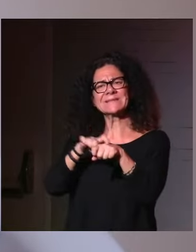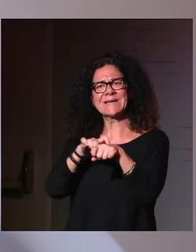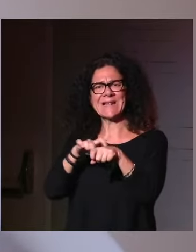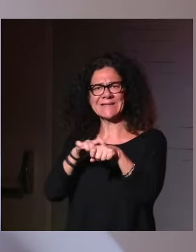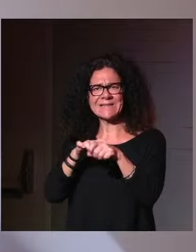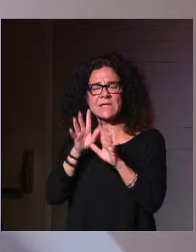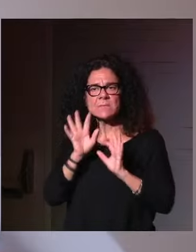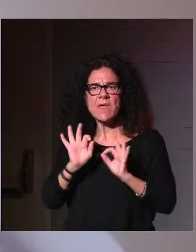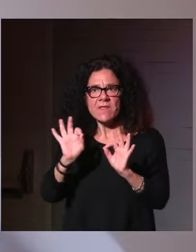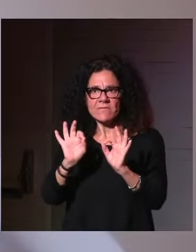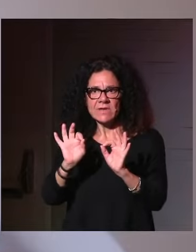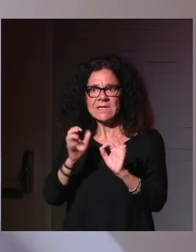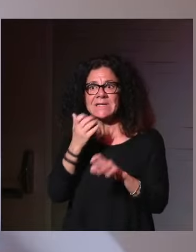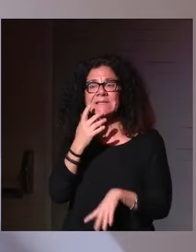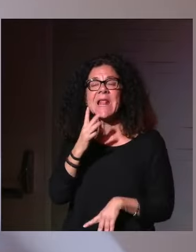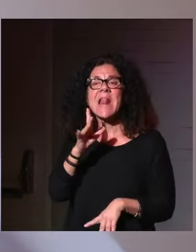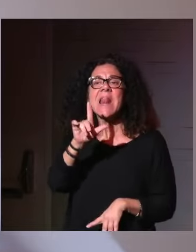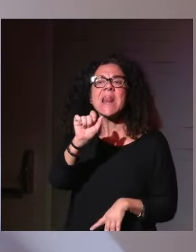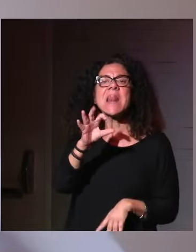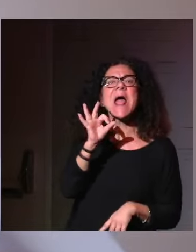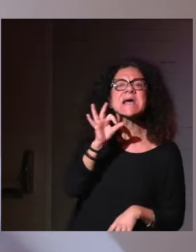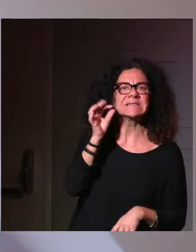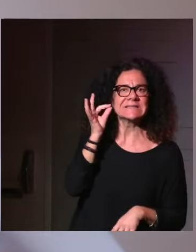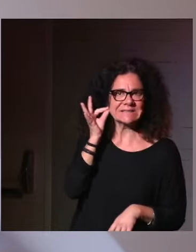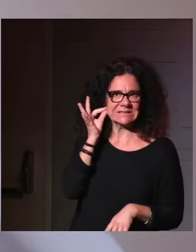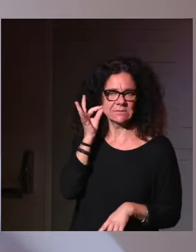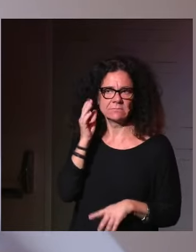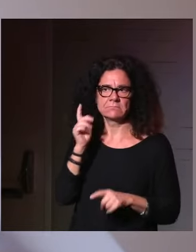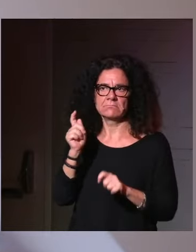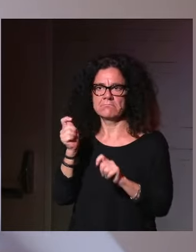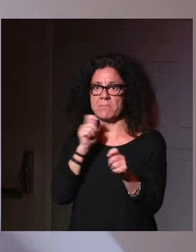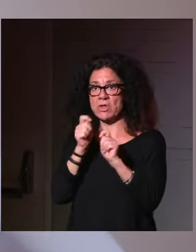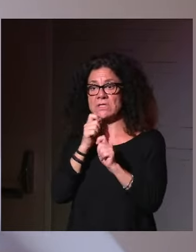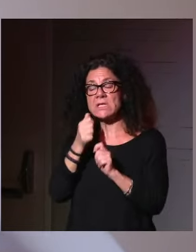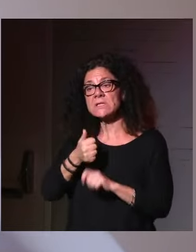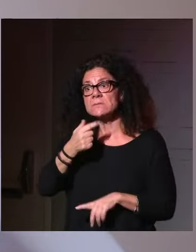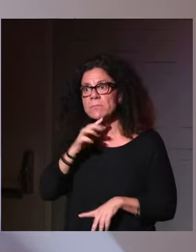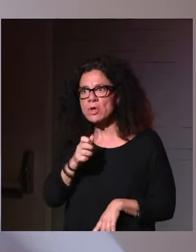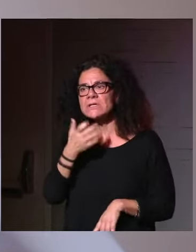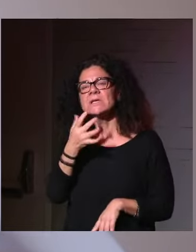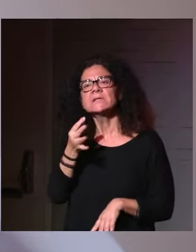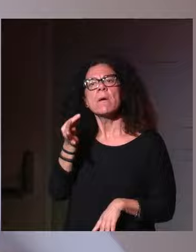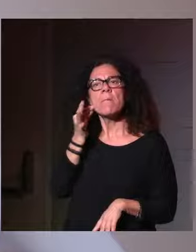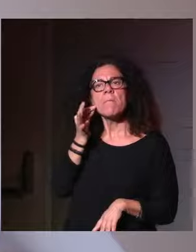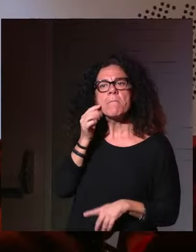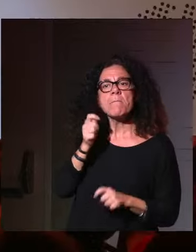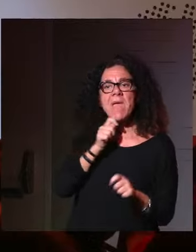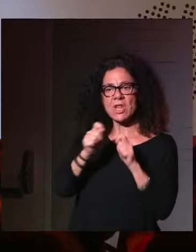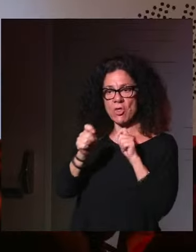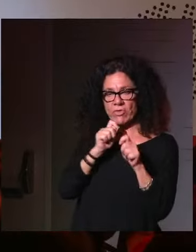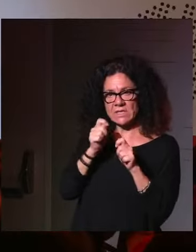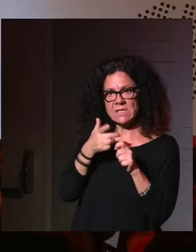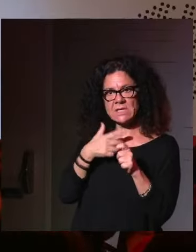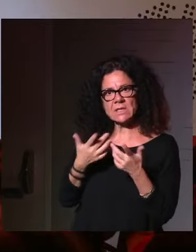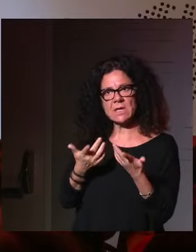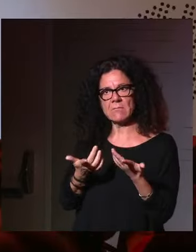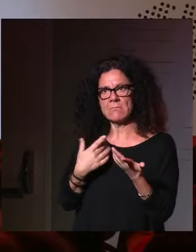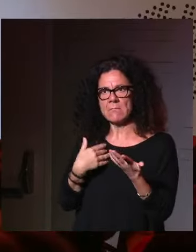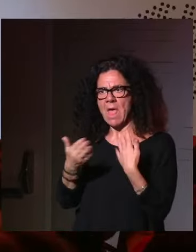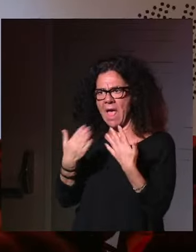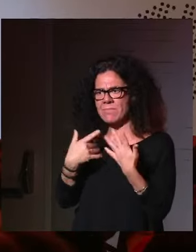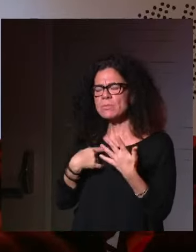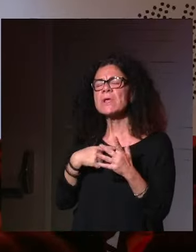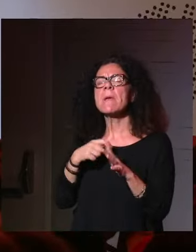específicas en el caso de las periodistas que se agudizan si son No si son periodistas o somos periodistas que nos definimos como periodistas